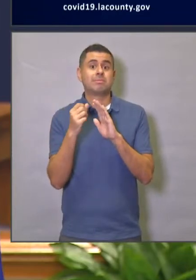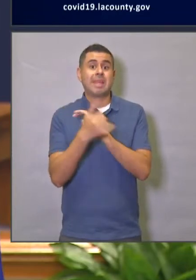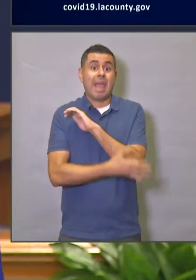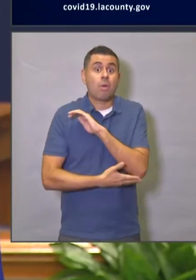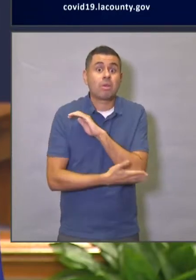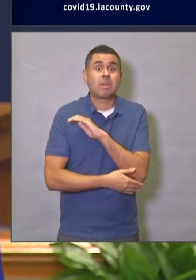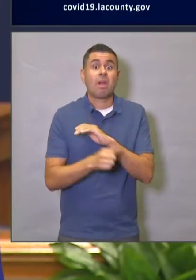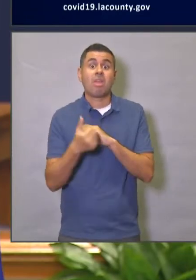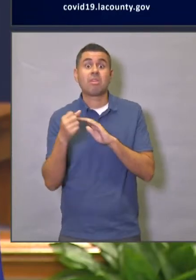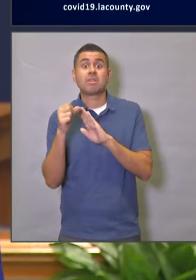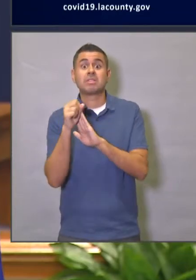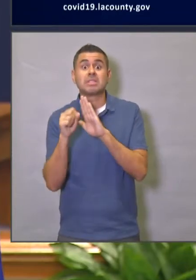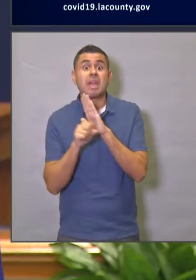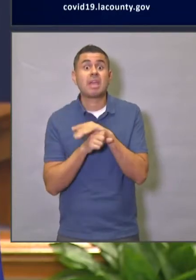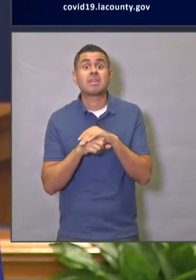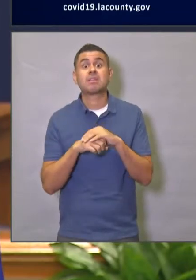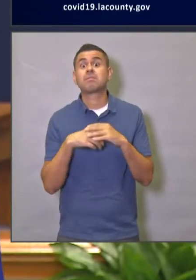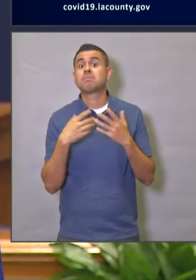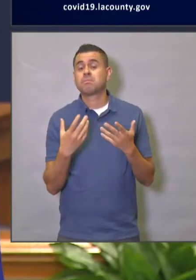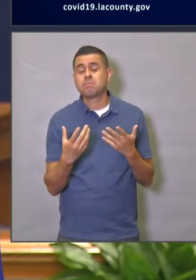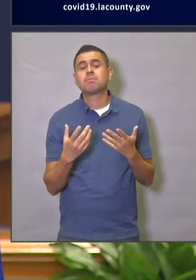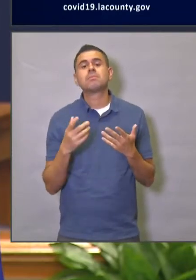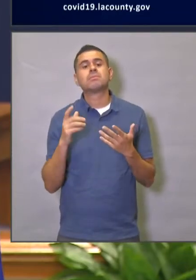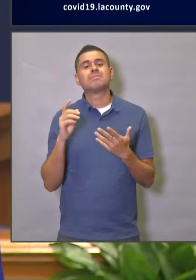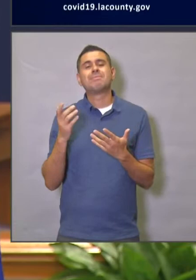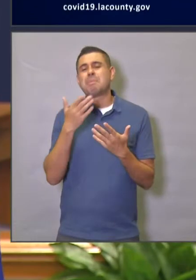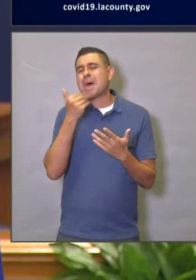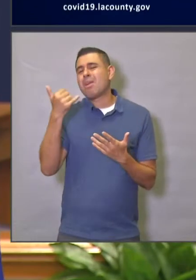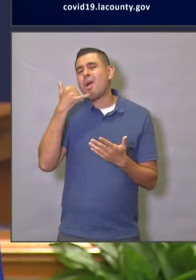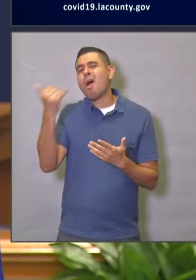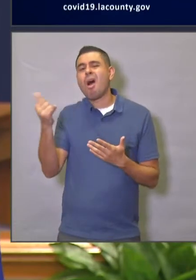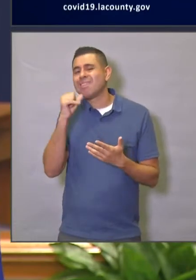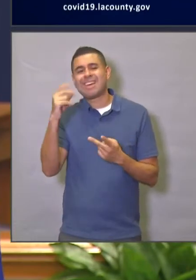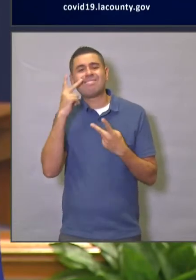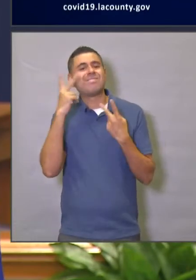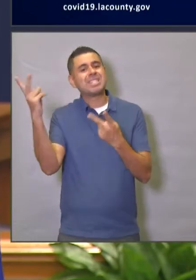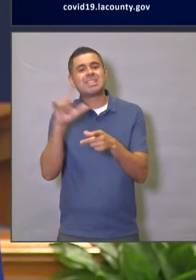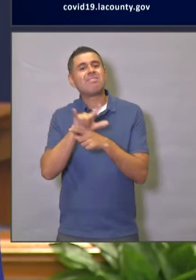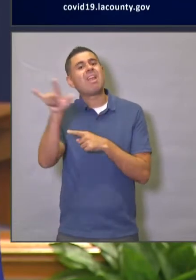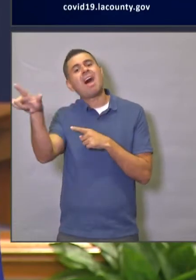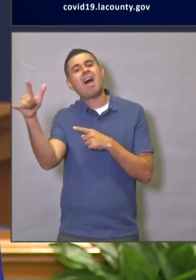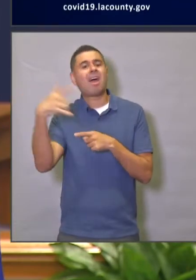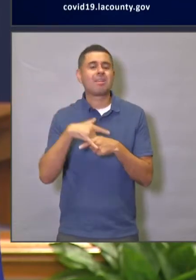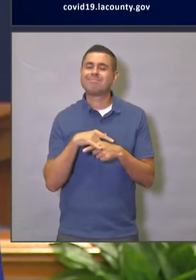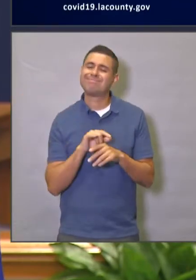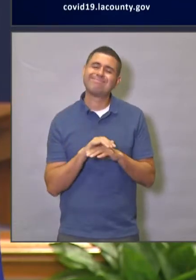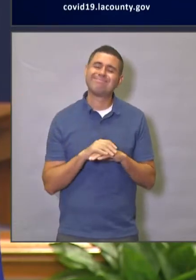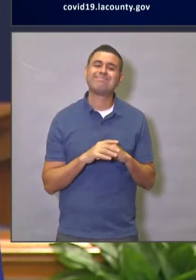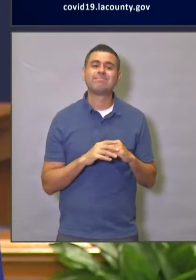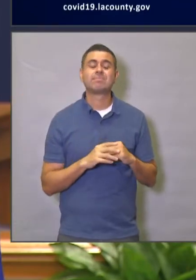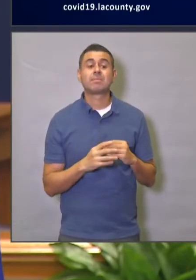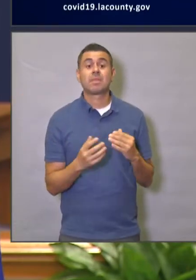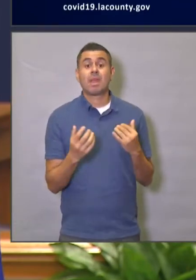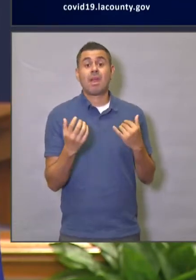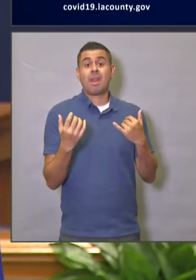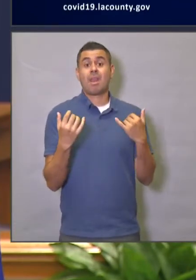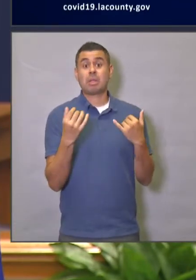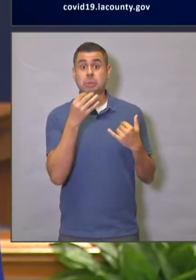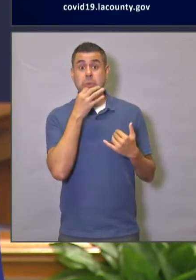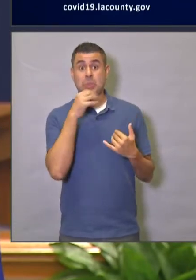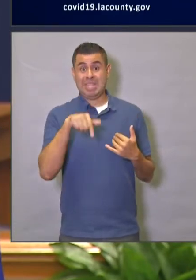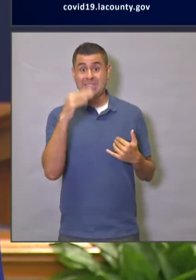país. El viernes por la noche, muchas personas a través del condado comenzarán a